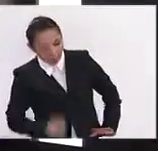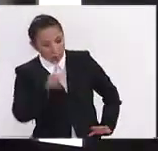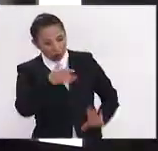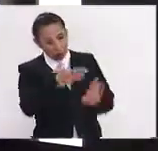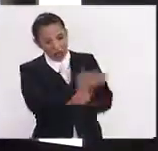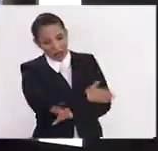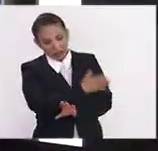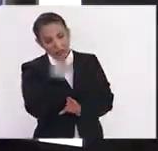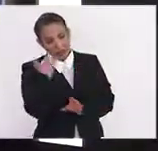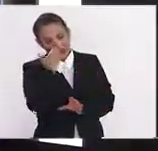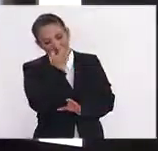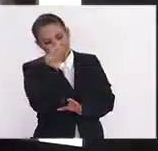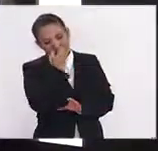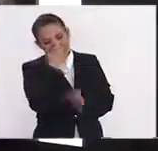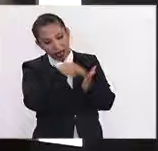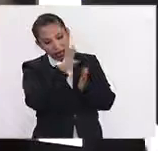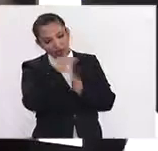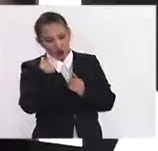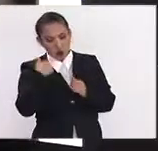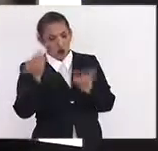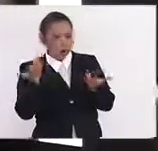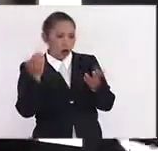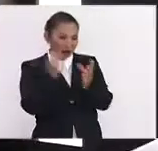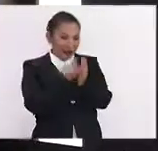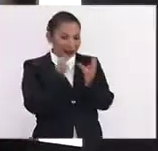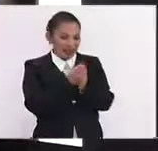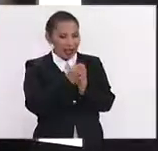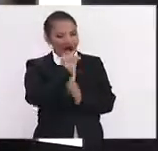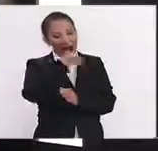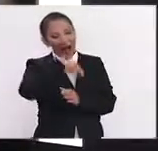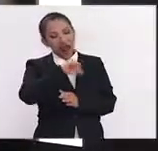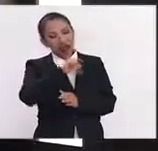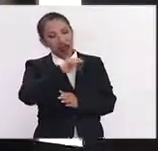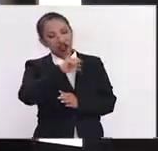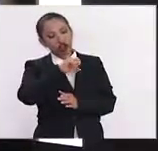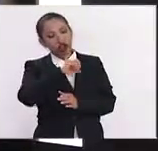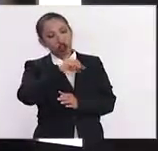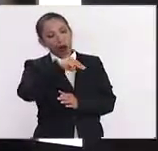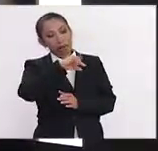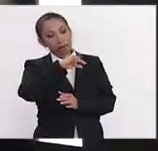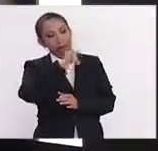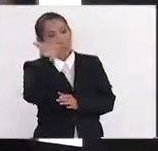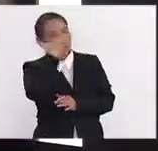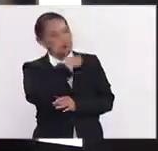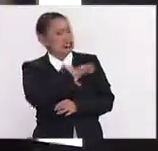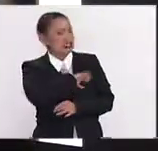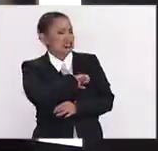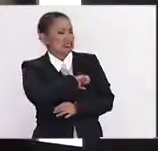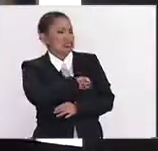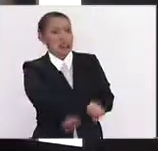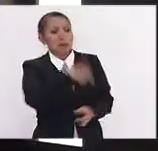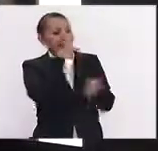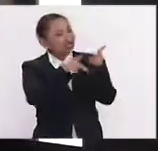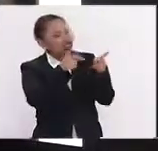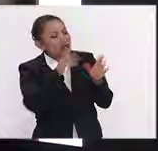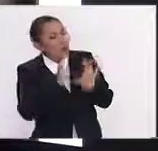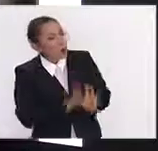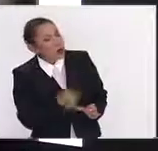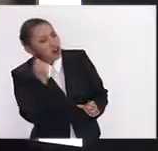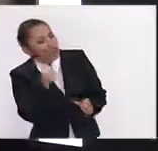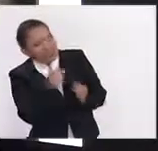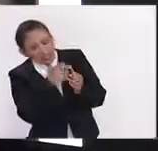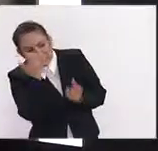Academia San Carlos. Yo tenía una clase que era anatomía con el maestro Hermilo Castañeda y me encantaba platicar de todo esto,